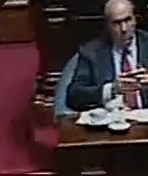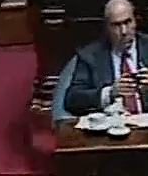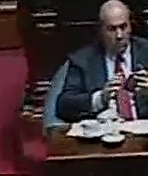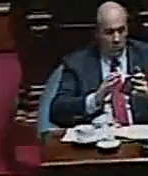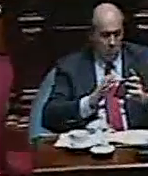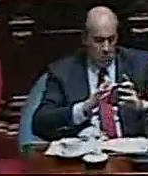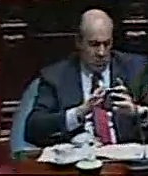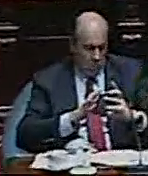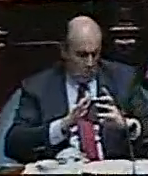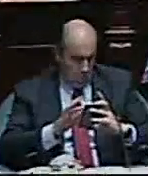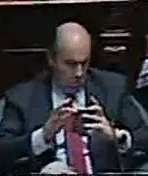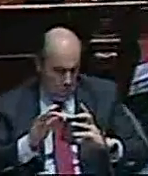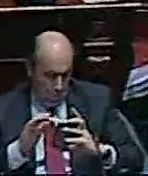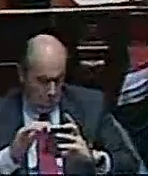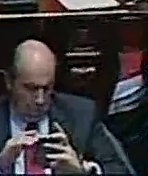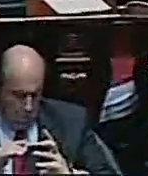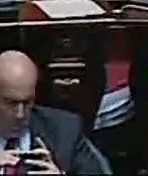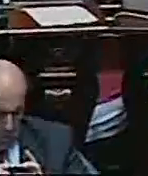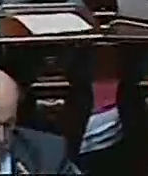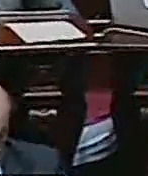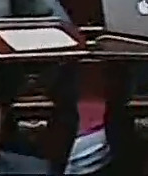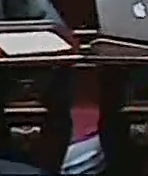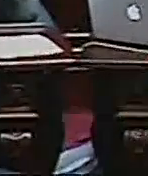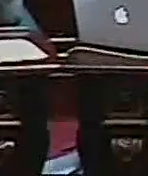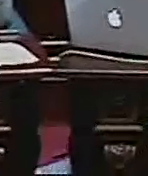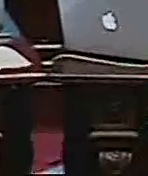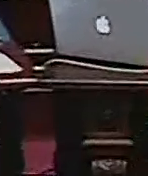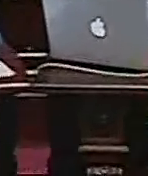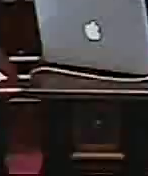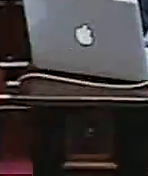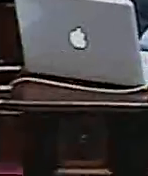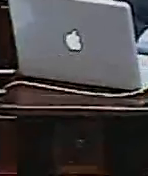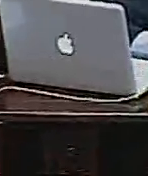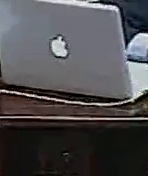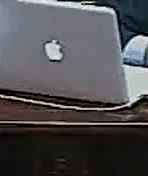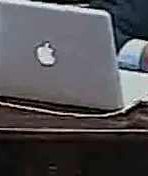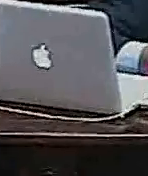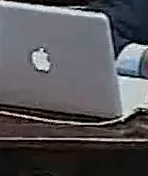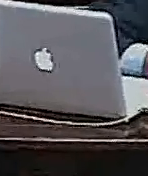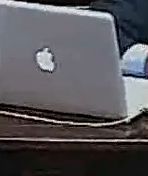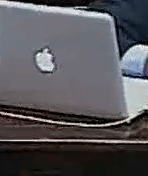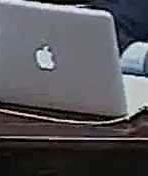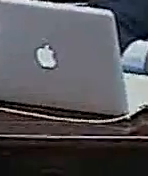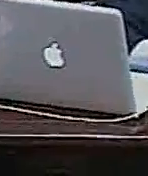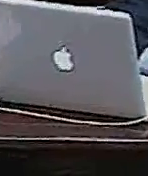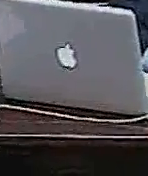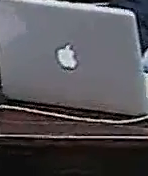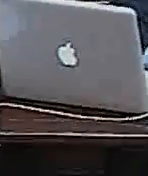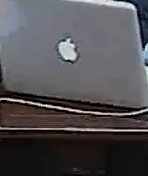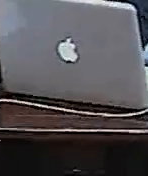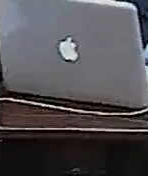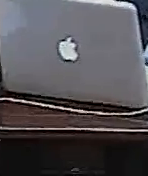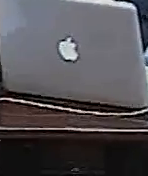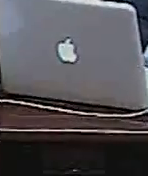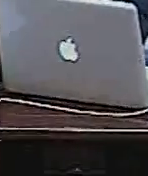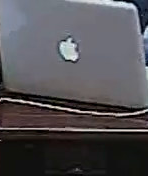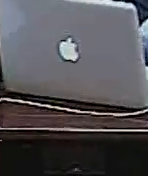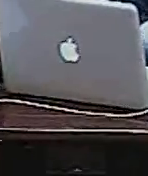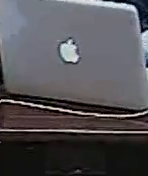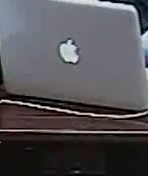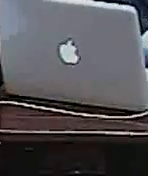en las últimas semanas, y hemos escuchado decir al señor Presidente de la República, nada más y nada